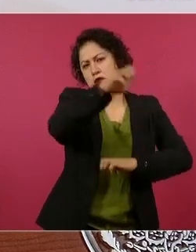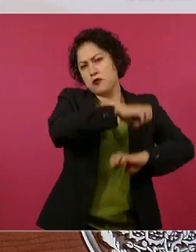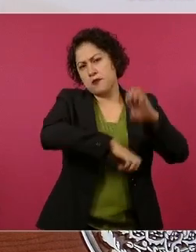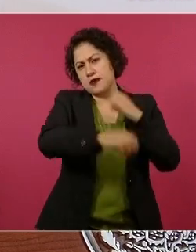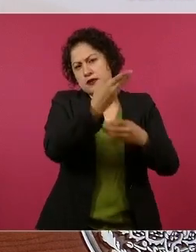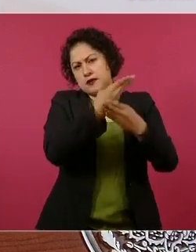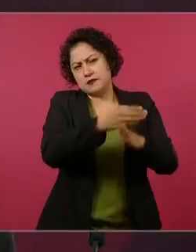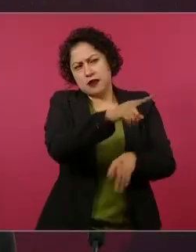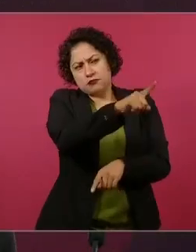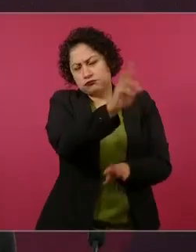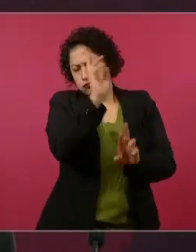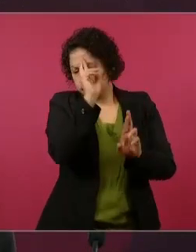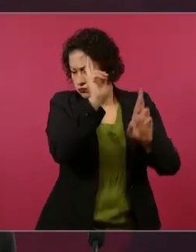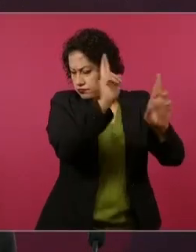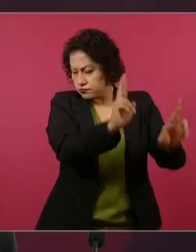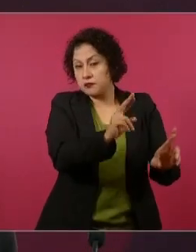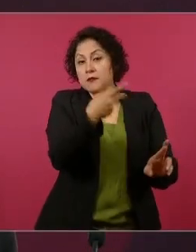banco